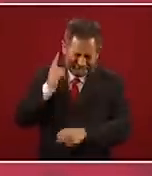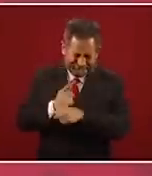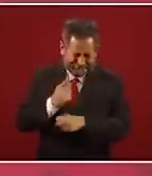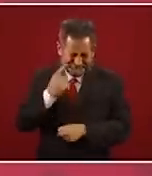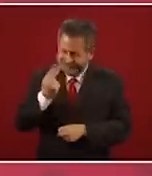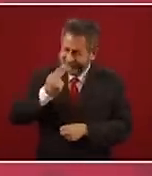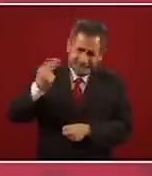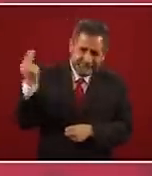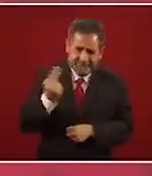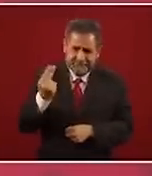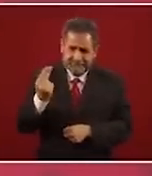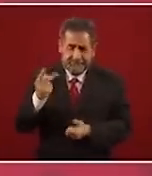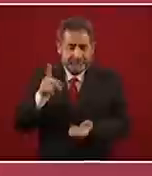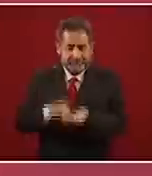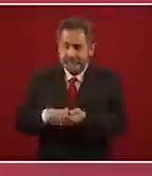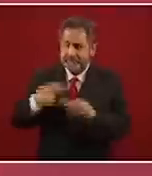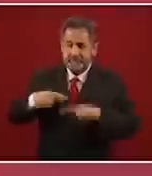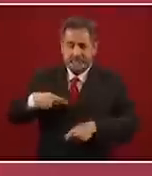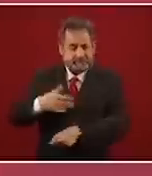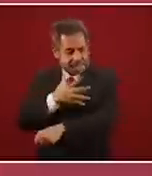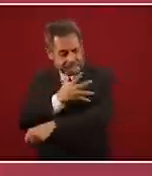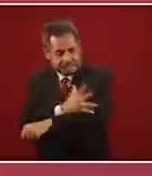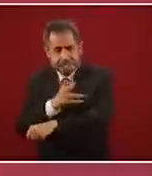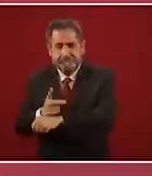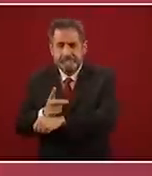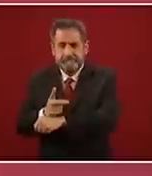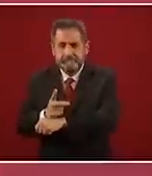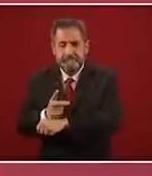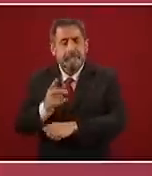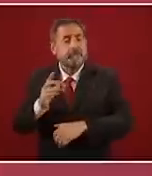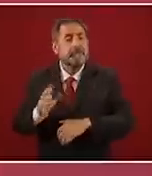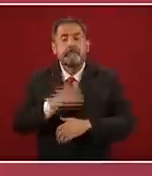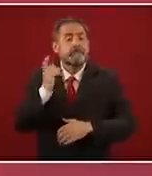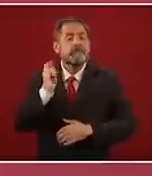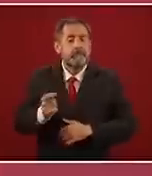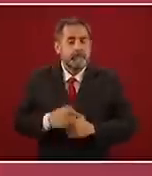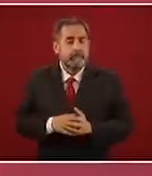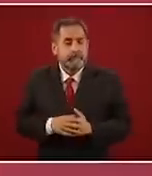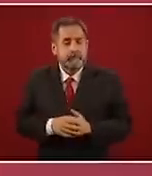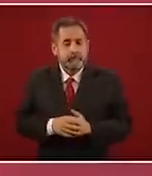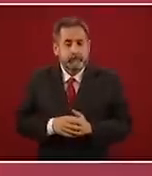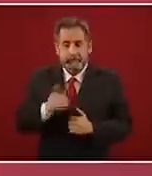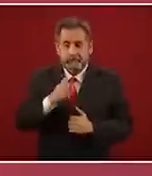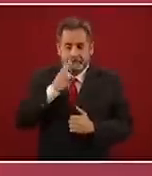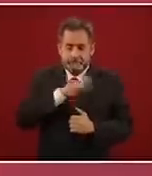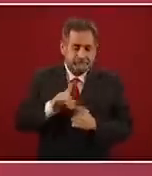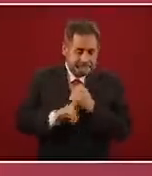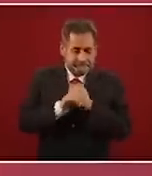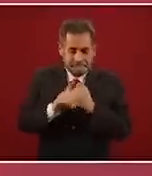necesitamos es honestidad, porque el peor mal que